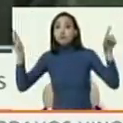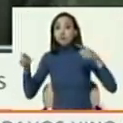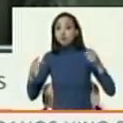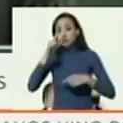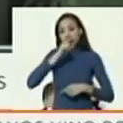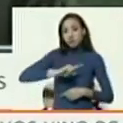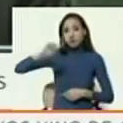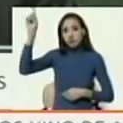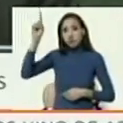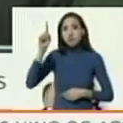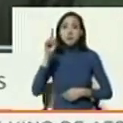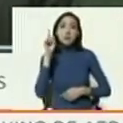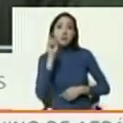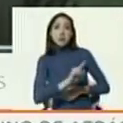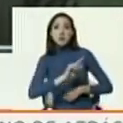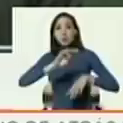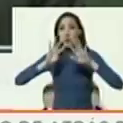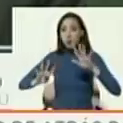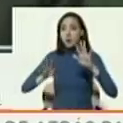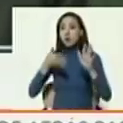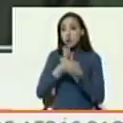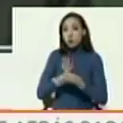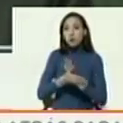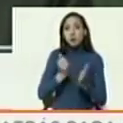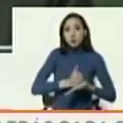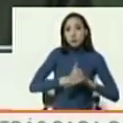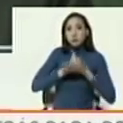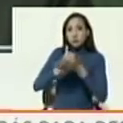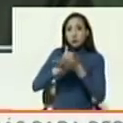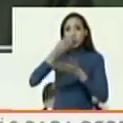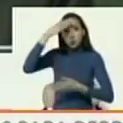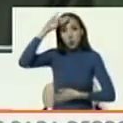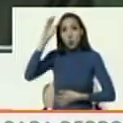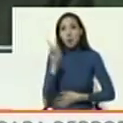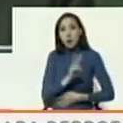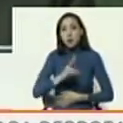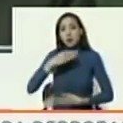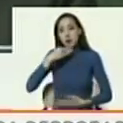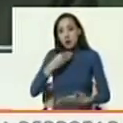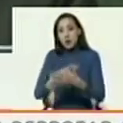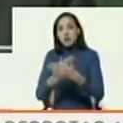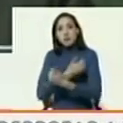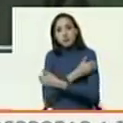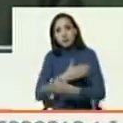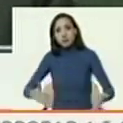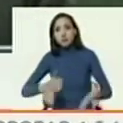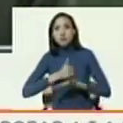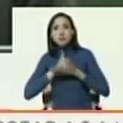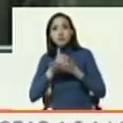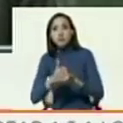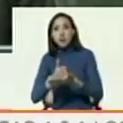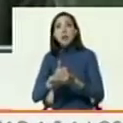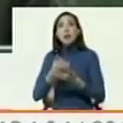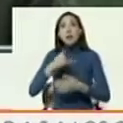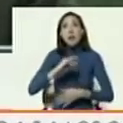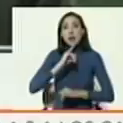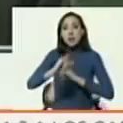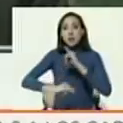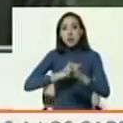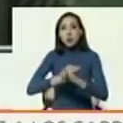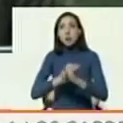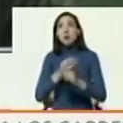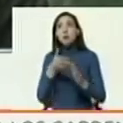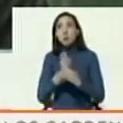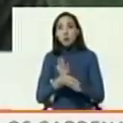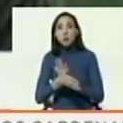la firma del acuerdo de cooperación Cuba-Venezuela. Gracias a la solidaridad internacionalista, al